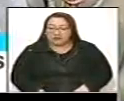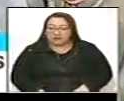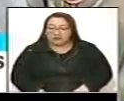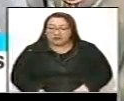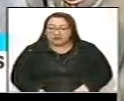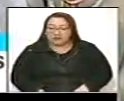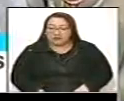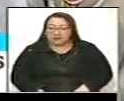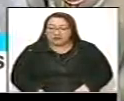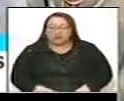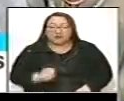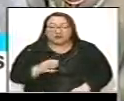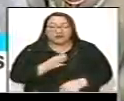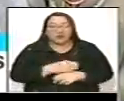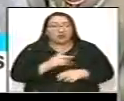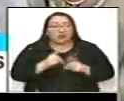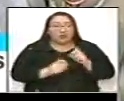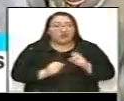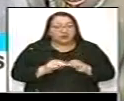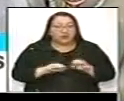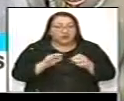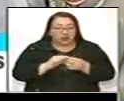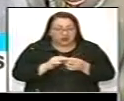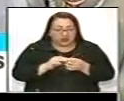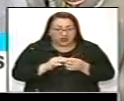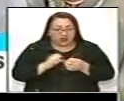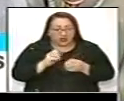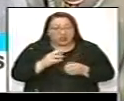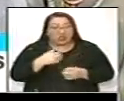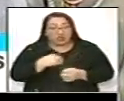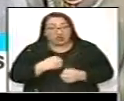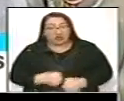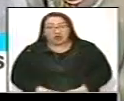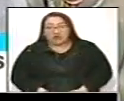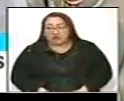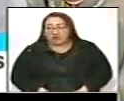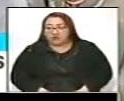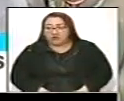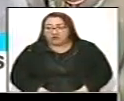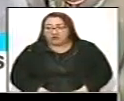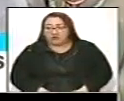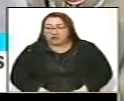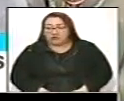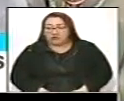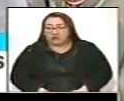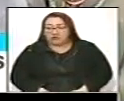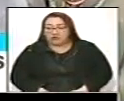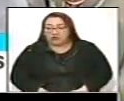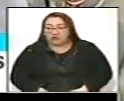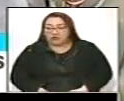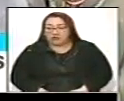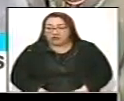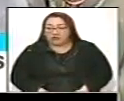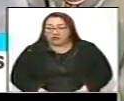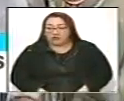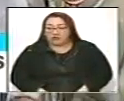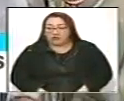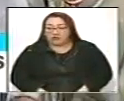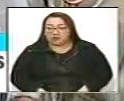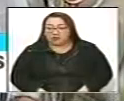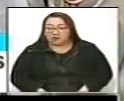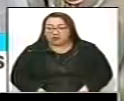Santos Boaventura, ¿no es cierto? Es decir, creo yo de que el testimonio que ustedes han dado,